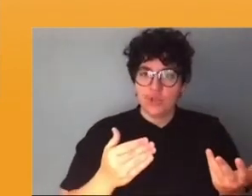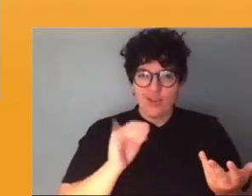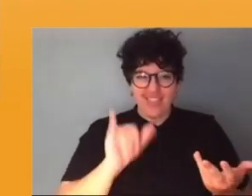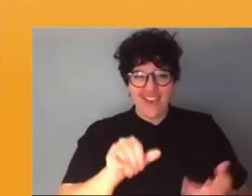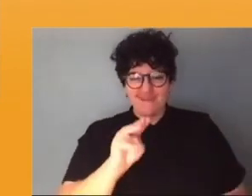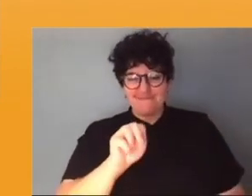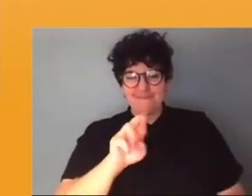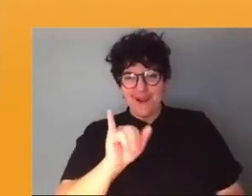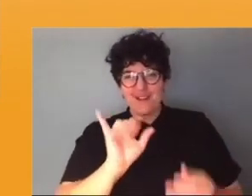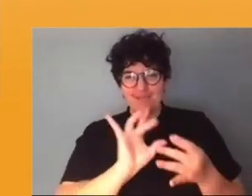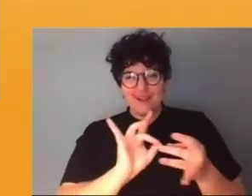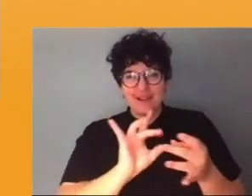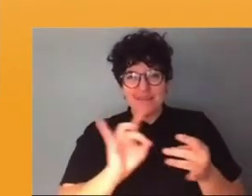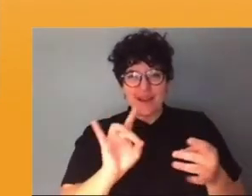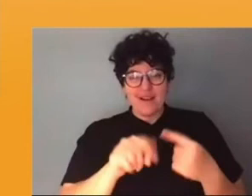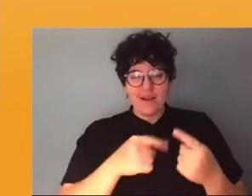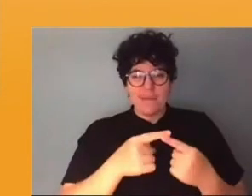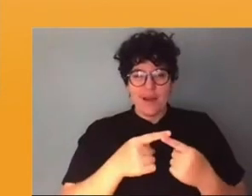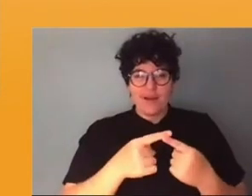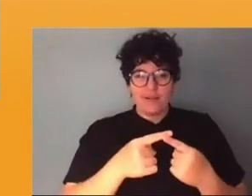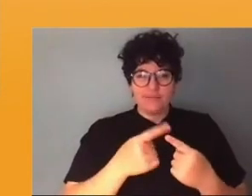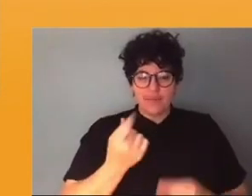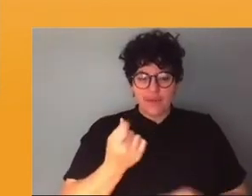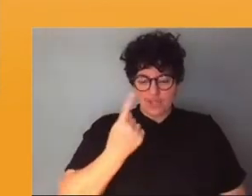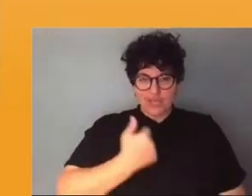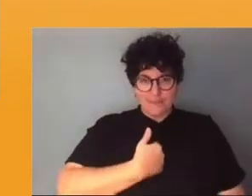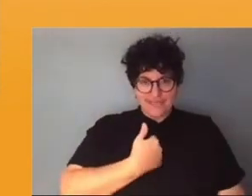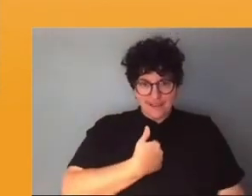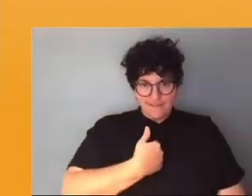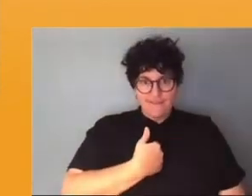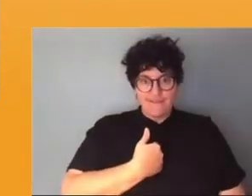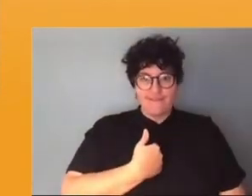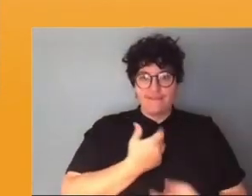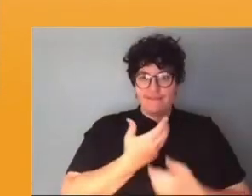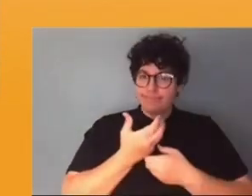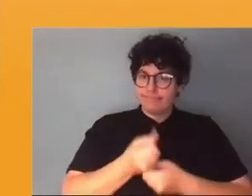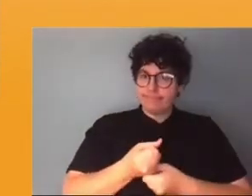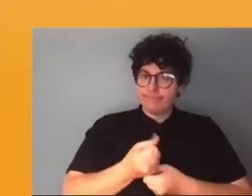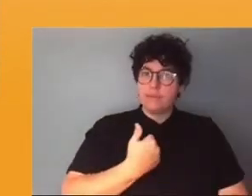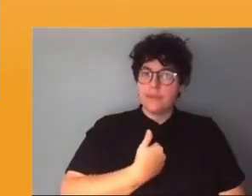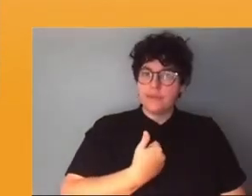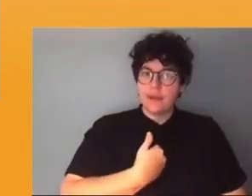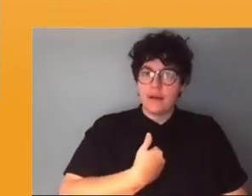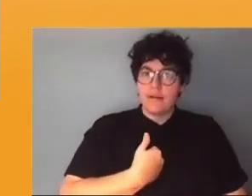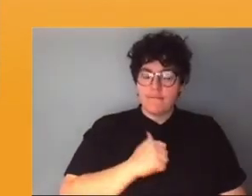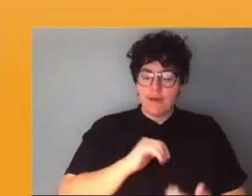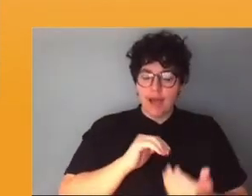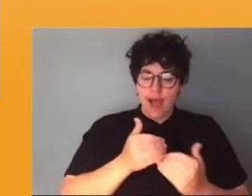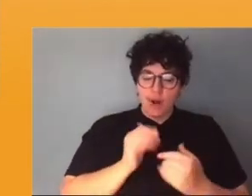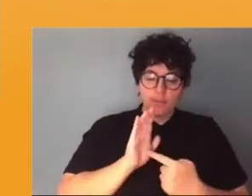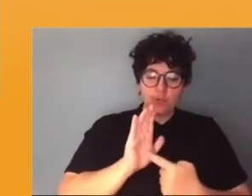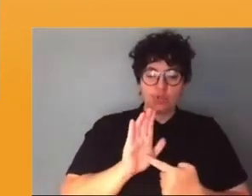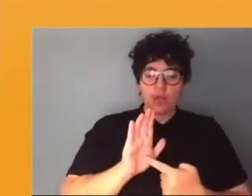de lo que estoy tratando de personificar y el trabajo que estoy tratando de hacer. Y no quiero